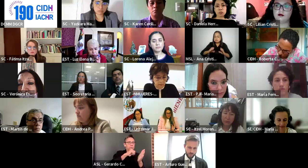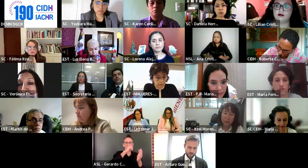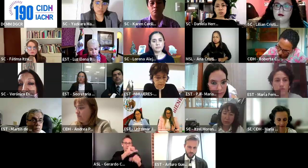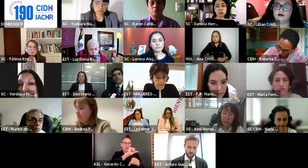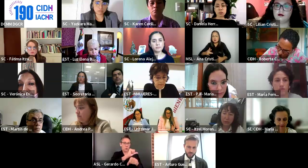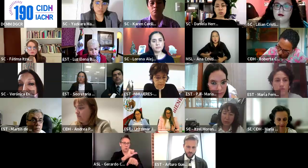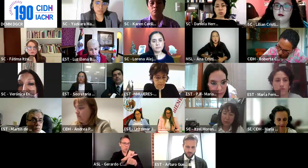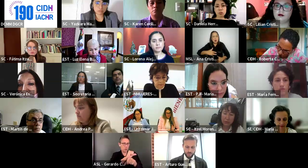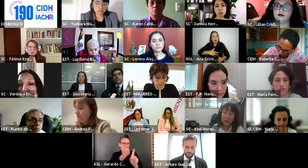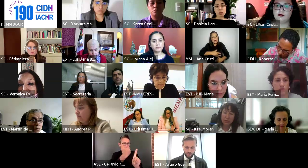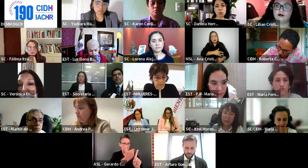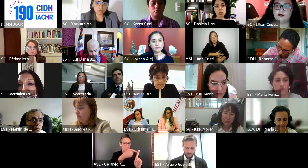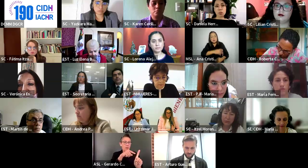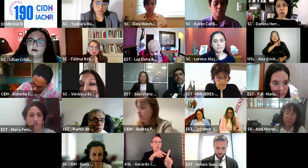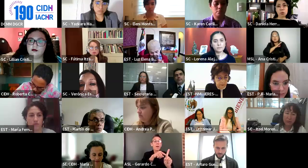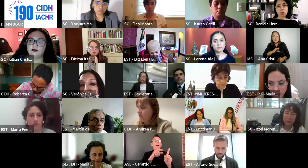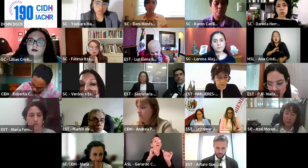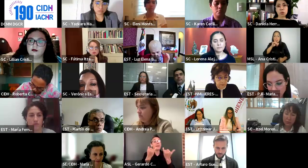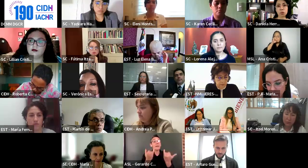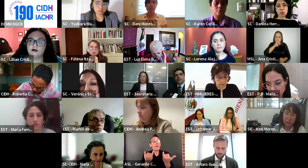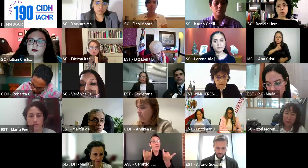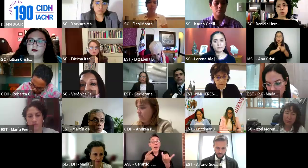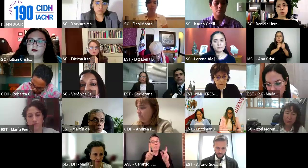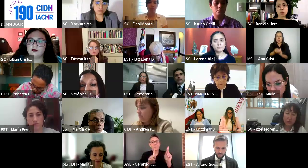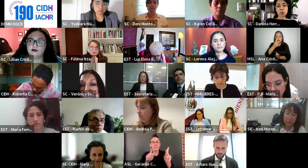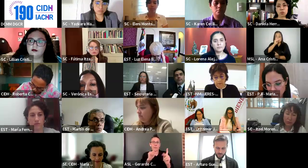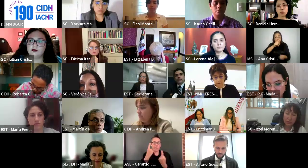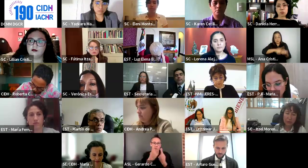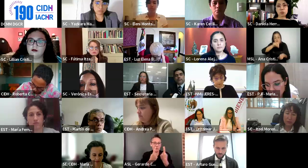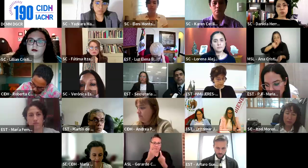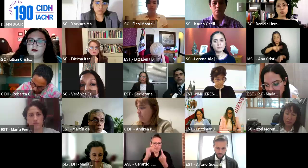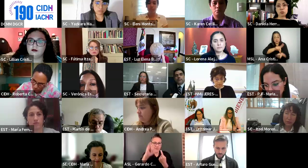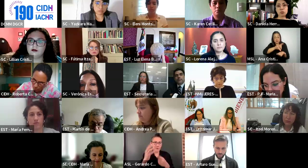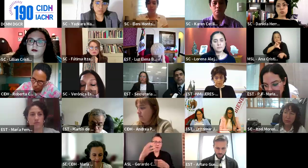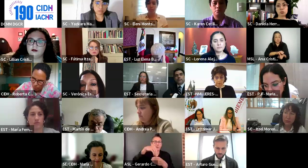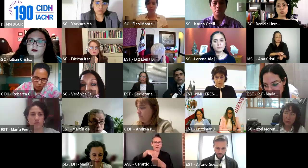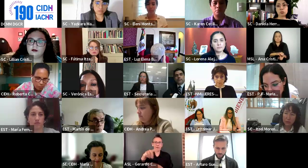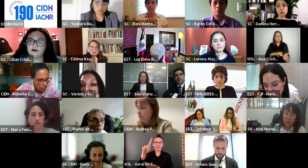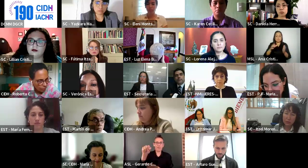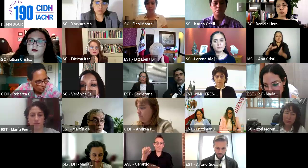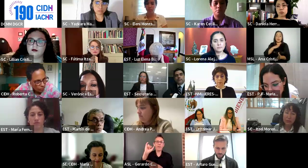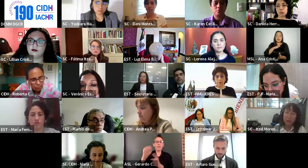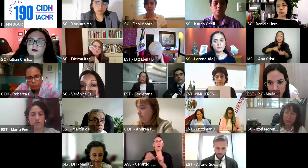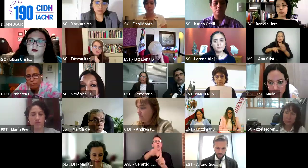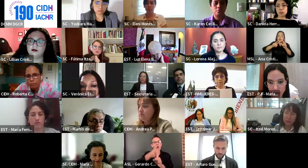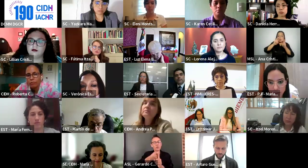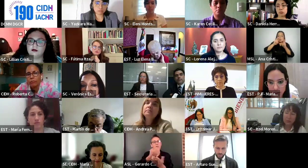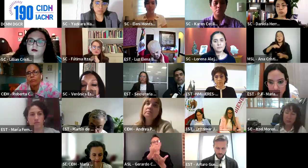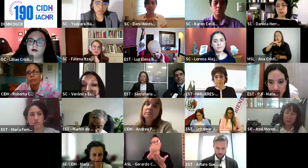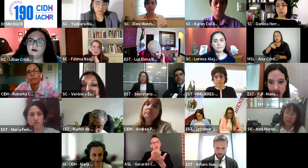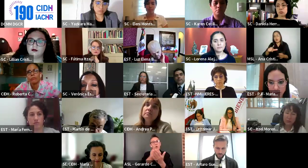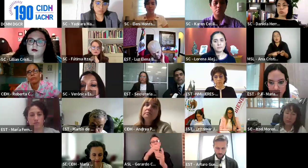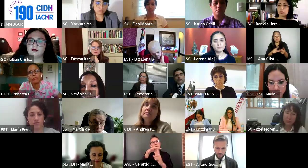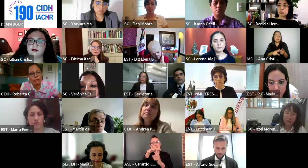al no ser incluida en la baremación que los determina como una discapacidad, se genera un grave perjuicio moral, económico y social para quienes la